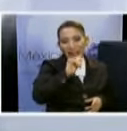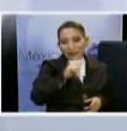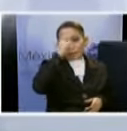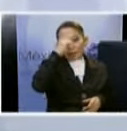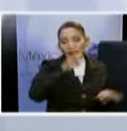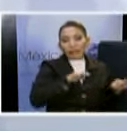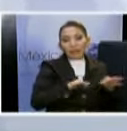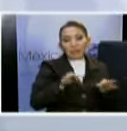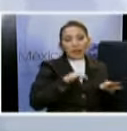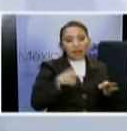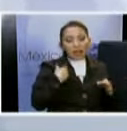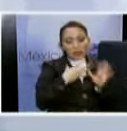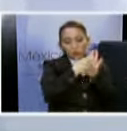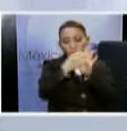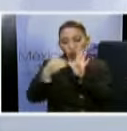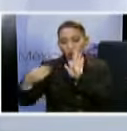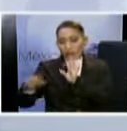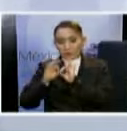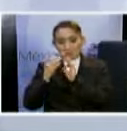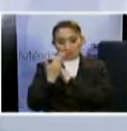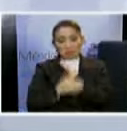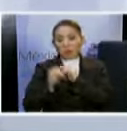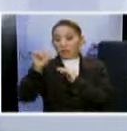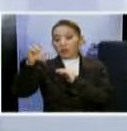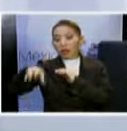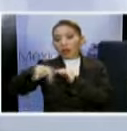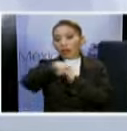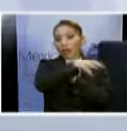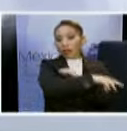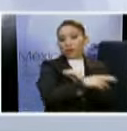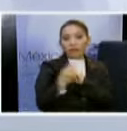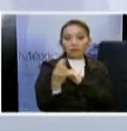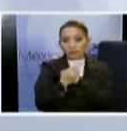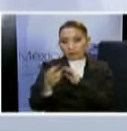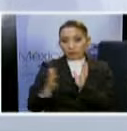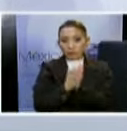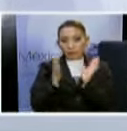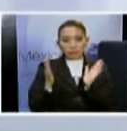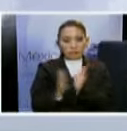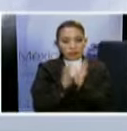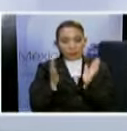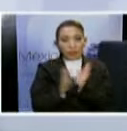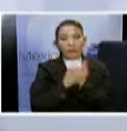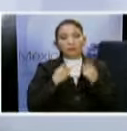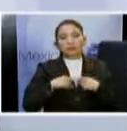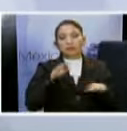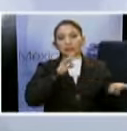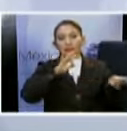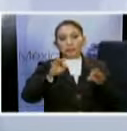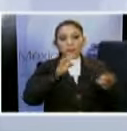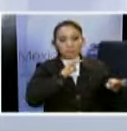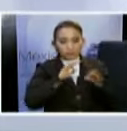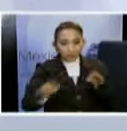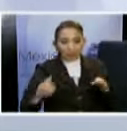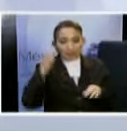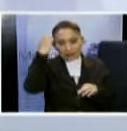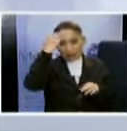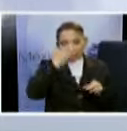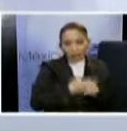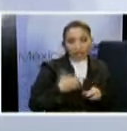trabajar de replicar este exitoso esquema en otros sectores que requieren de la participación de trabajadores